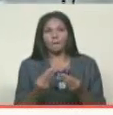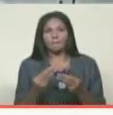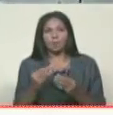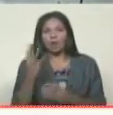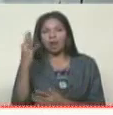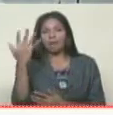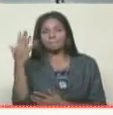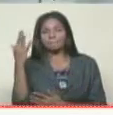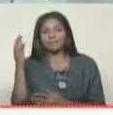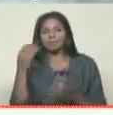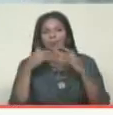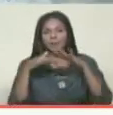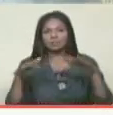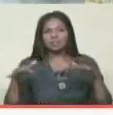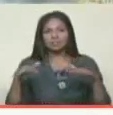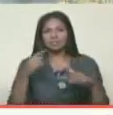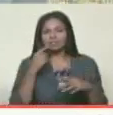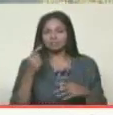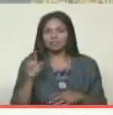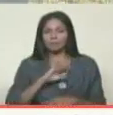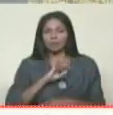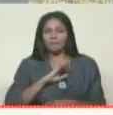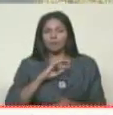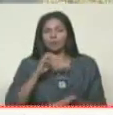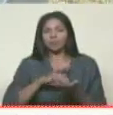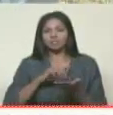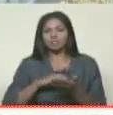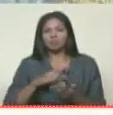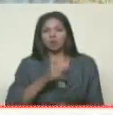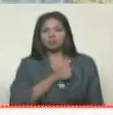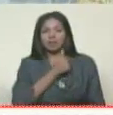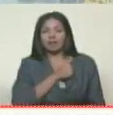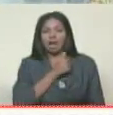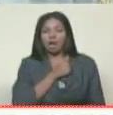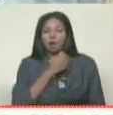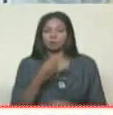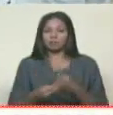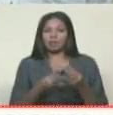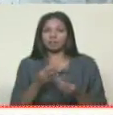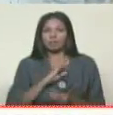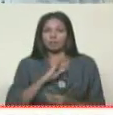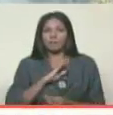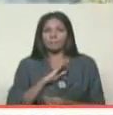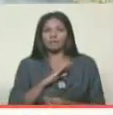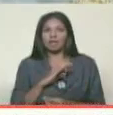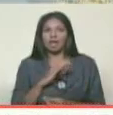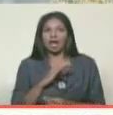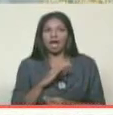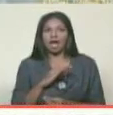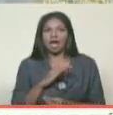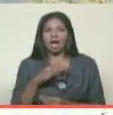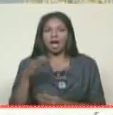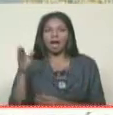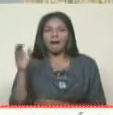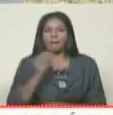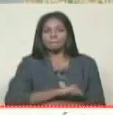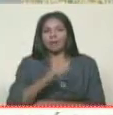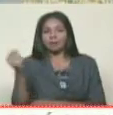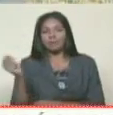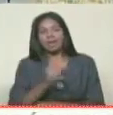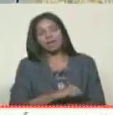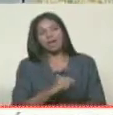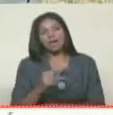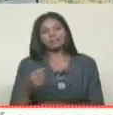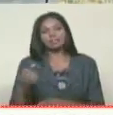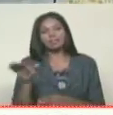palma bendita, que aquí en este municipio Chacao se identifica con los palmeros de Chacao y en el estado Nueva Esparta con